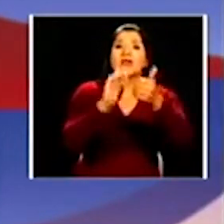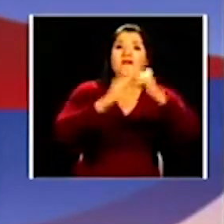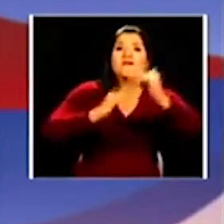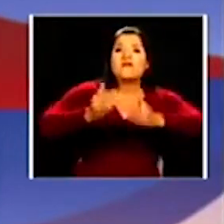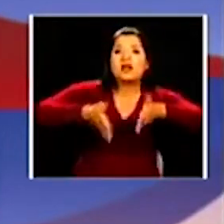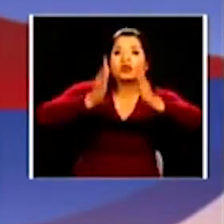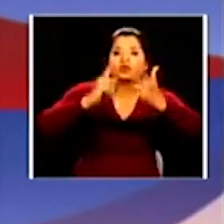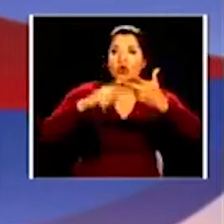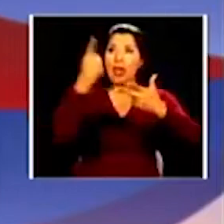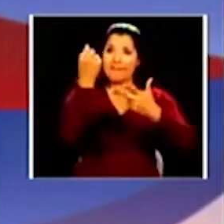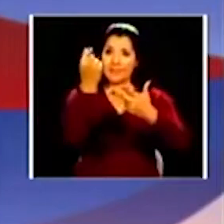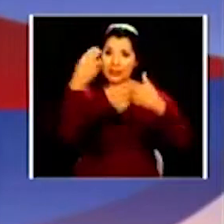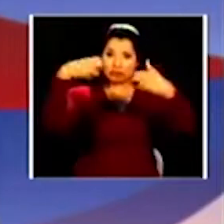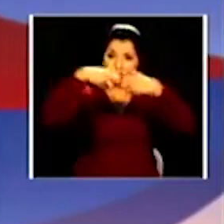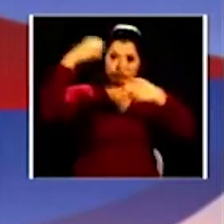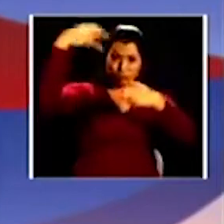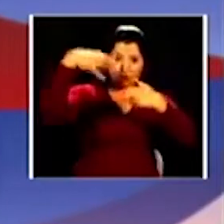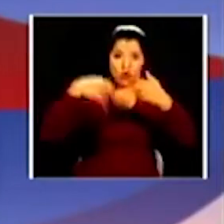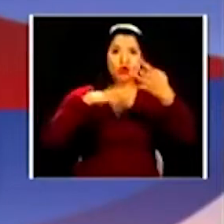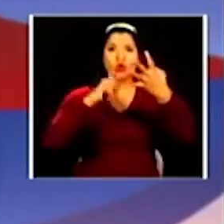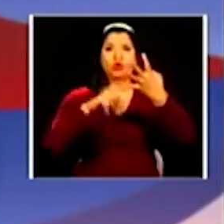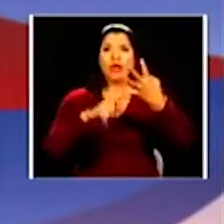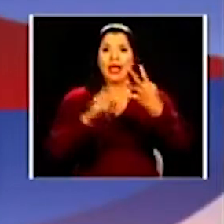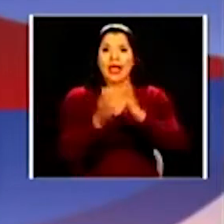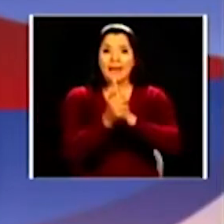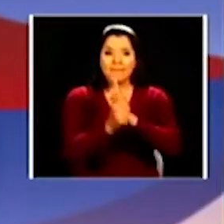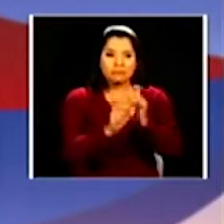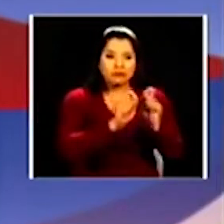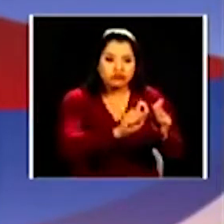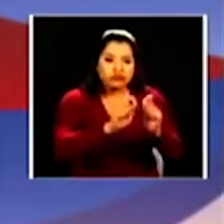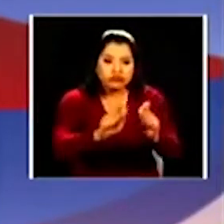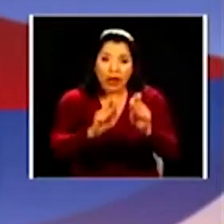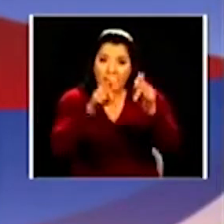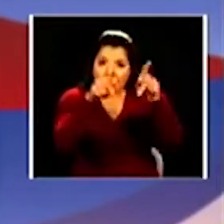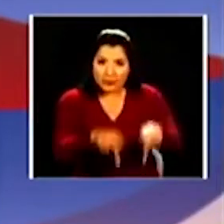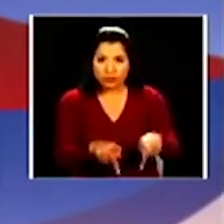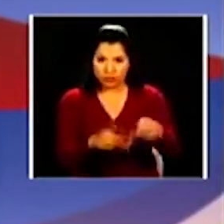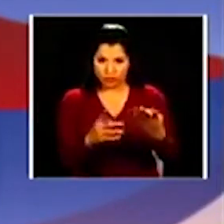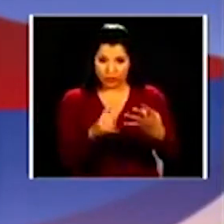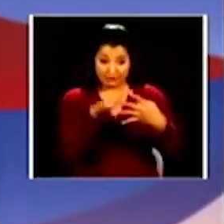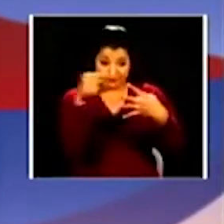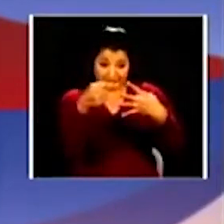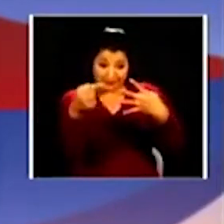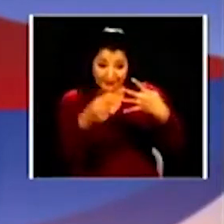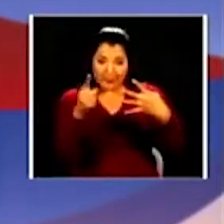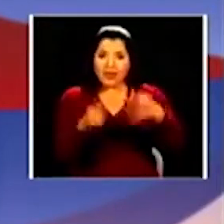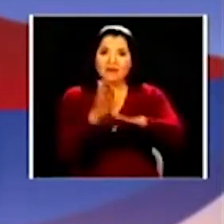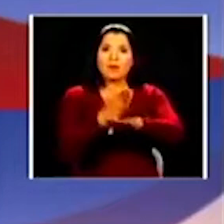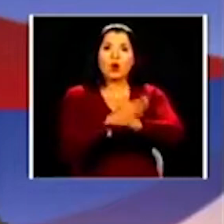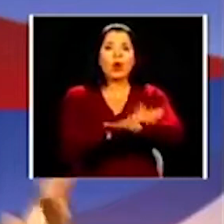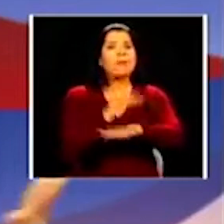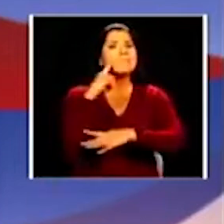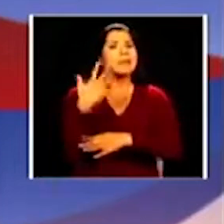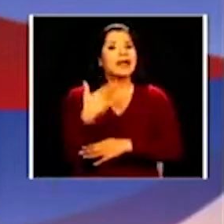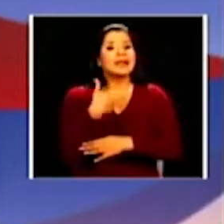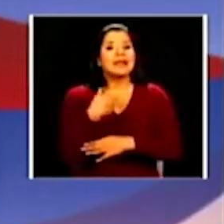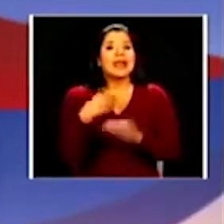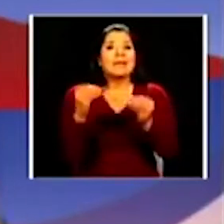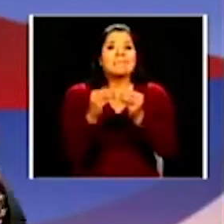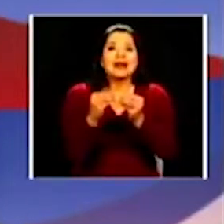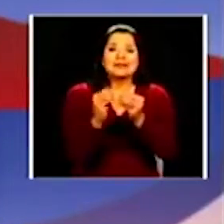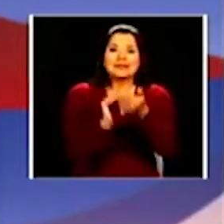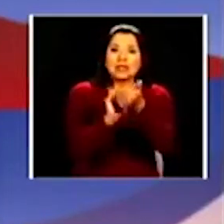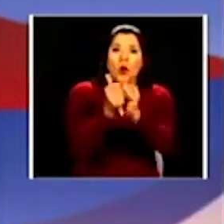capacitación de las personas, tramitología. Ese tipo de cosas tienen que mejorar en Costa Rica para que haya mayor competitividad y podamos generar